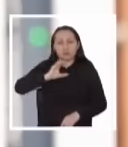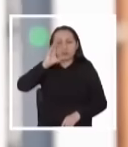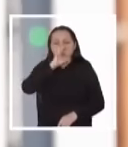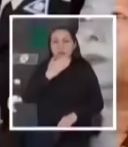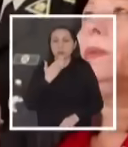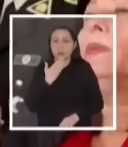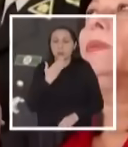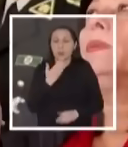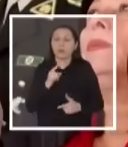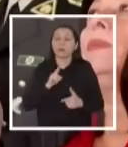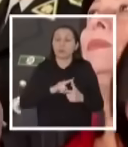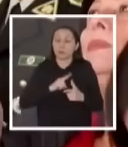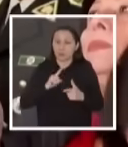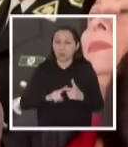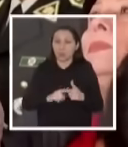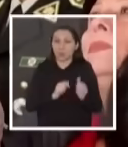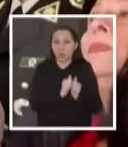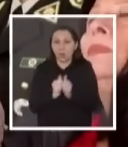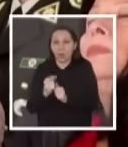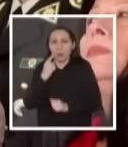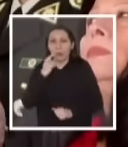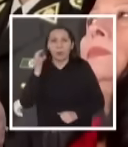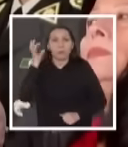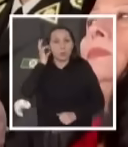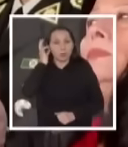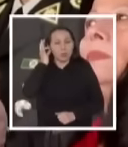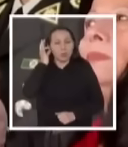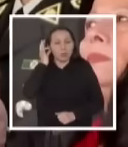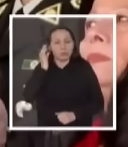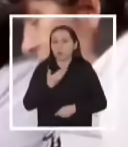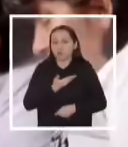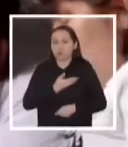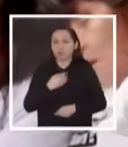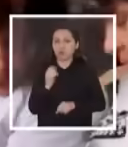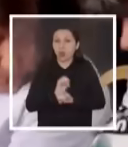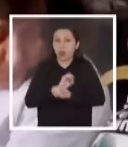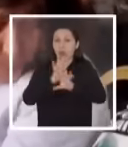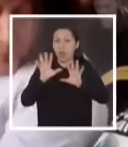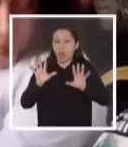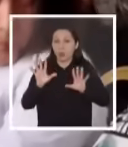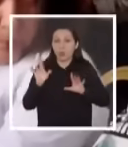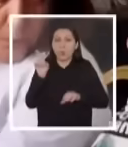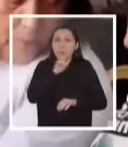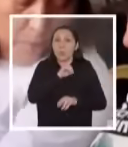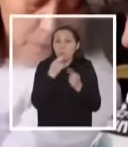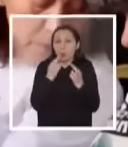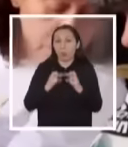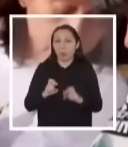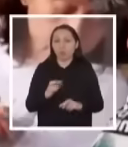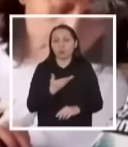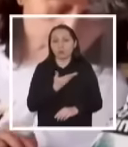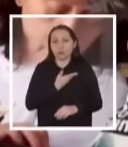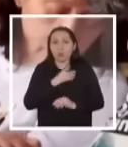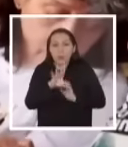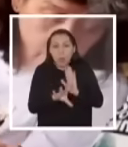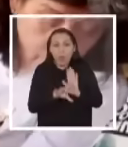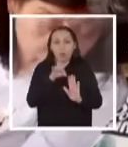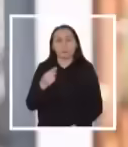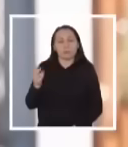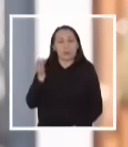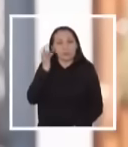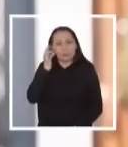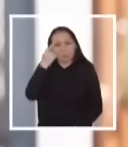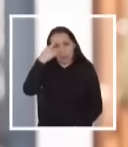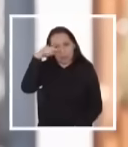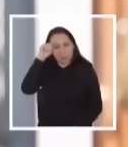sentido? Cuando se envía un decreto a la Contraloría General de la República, la Contraloría puede, lo que tiene que hacer es, o toma razón,